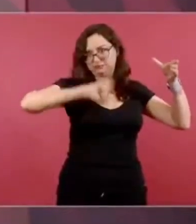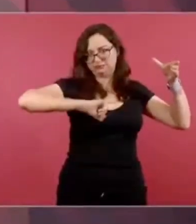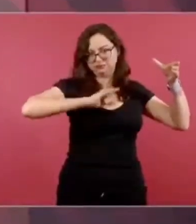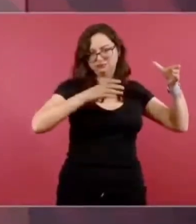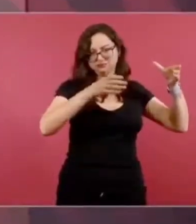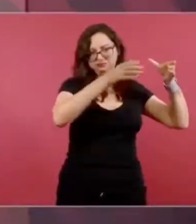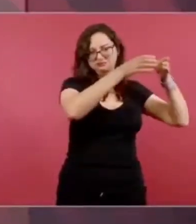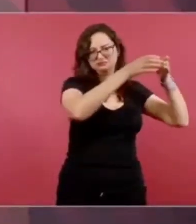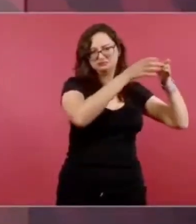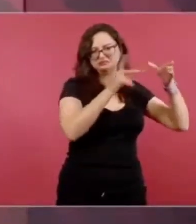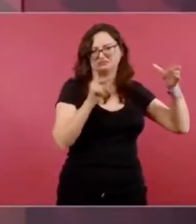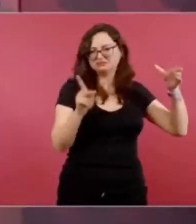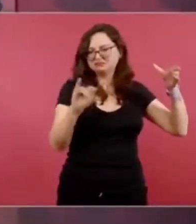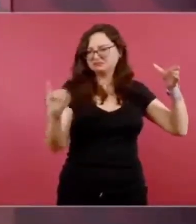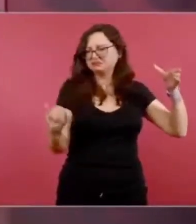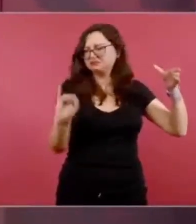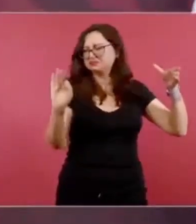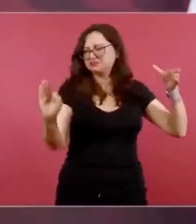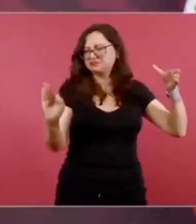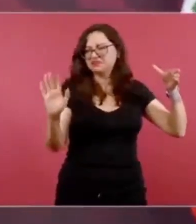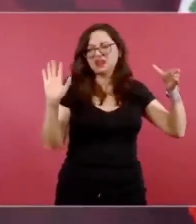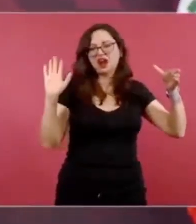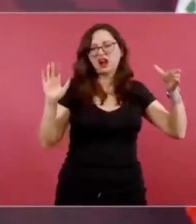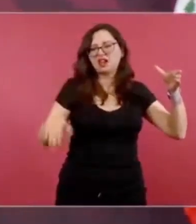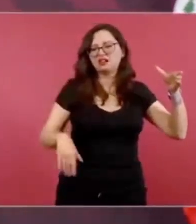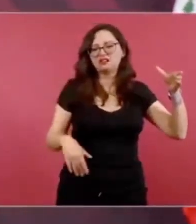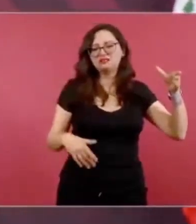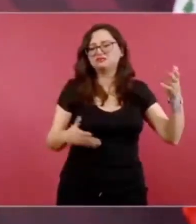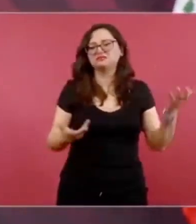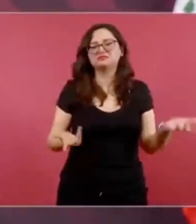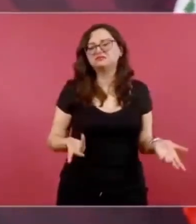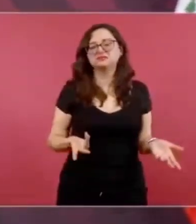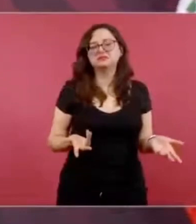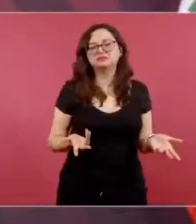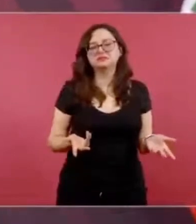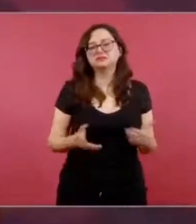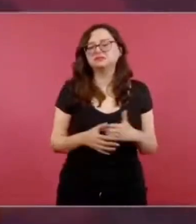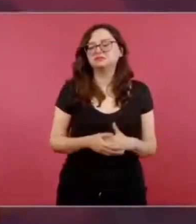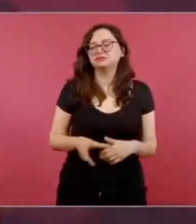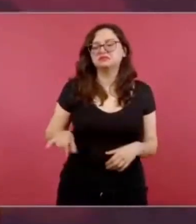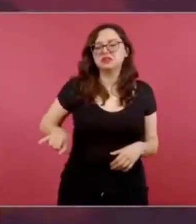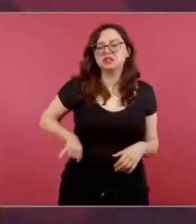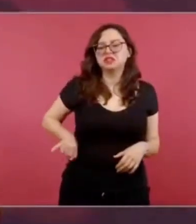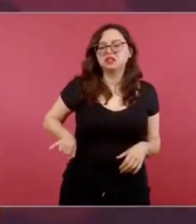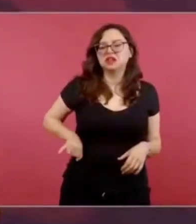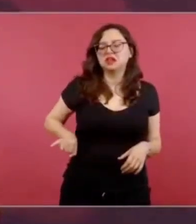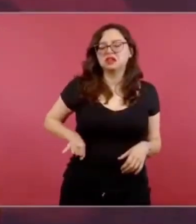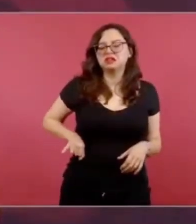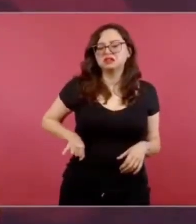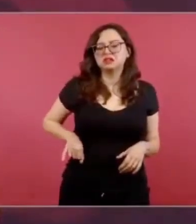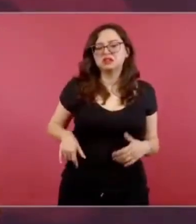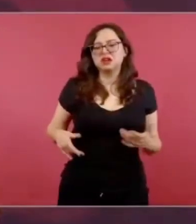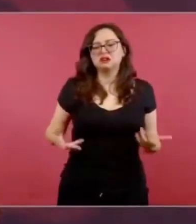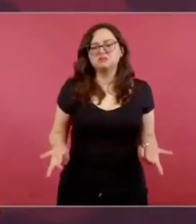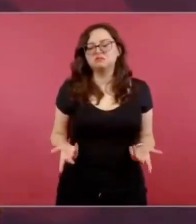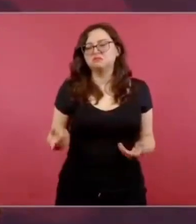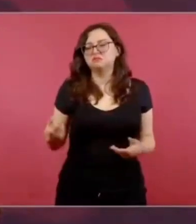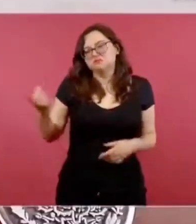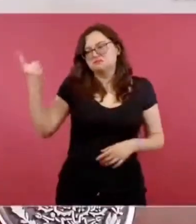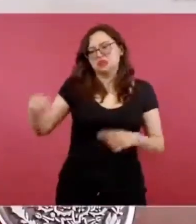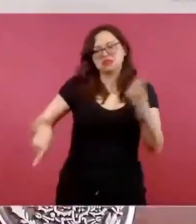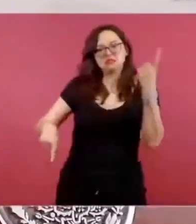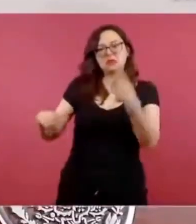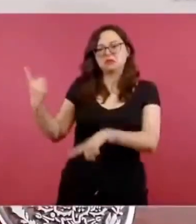Judicial, ni siquiera a los jueces, a los magistrados, a los ministros, porque estaban acostumbrados